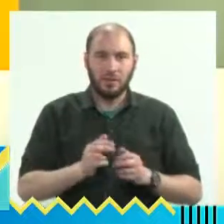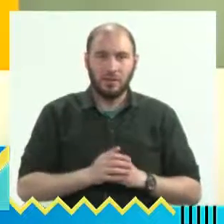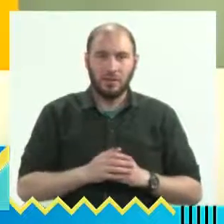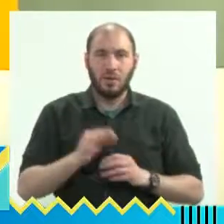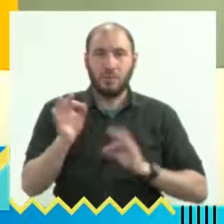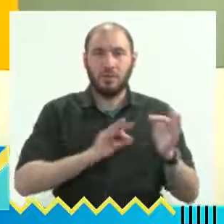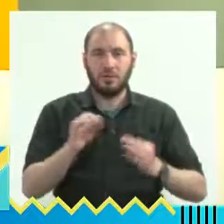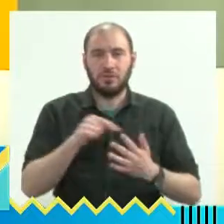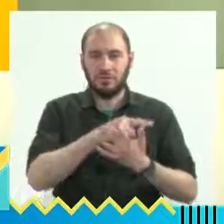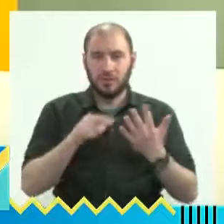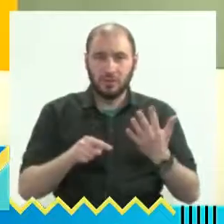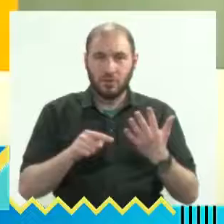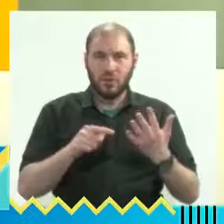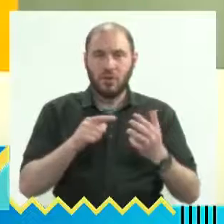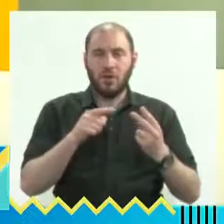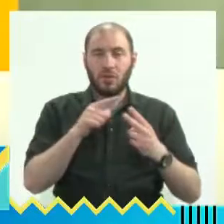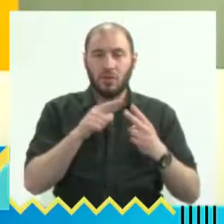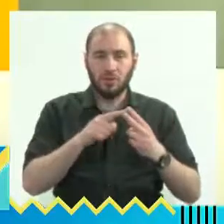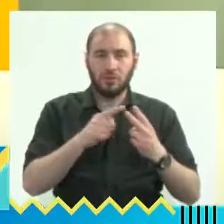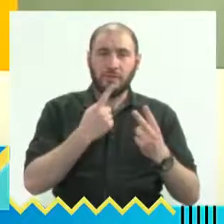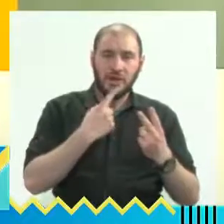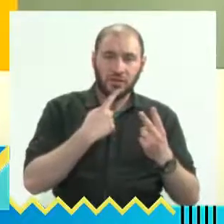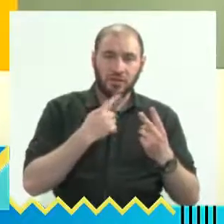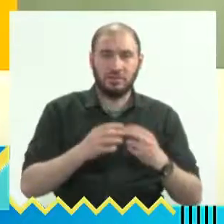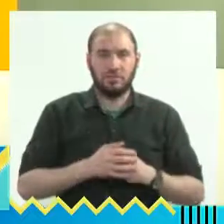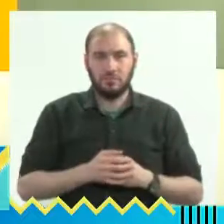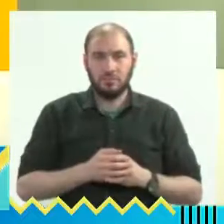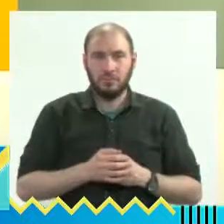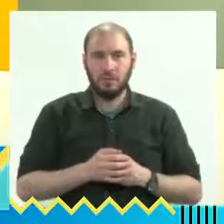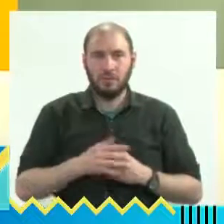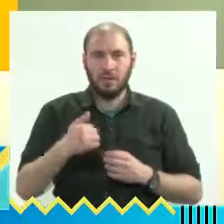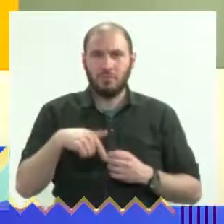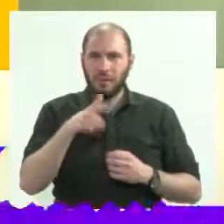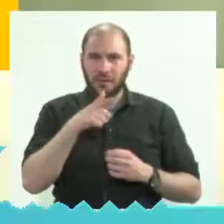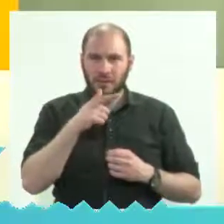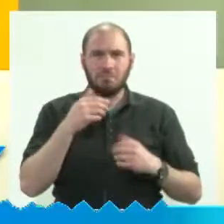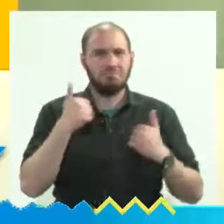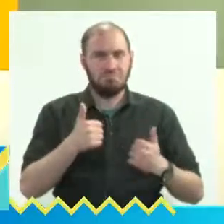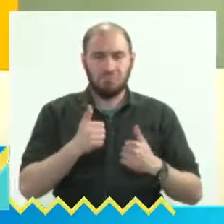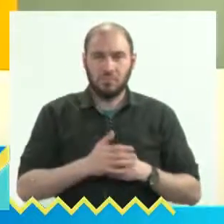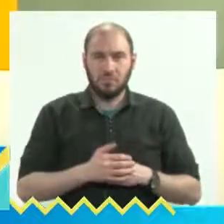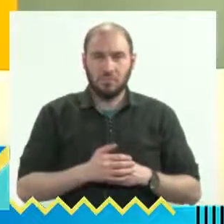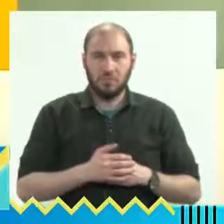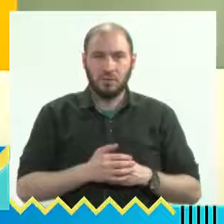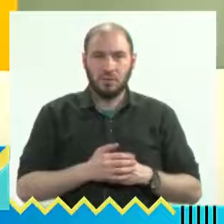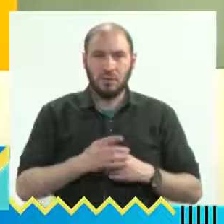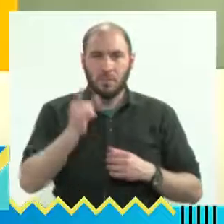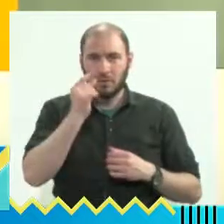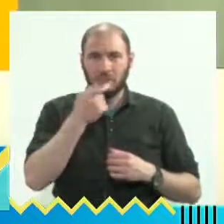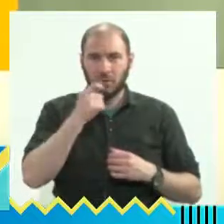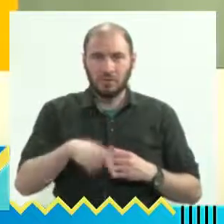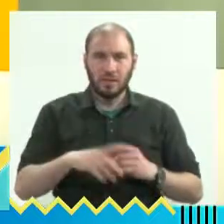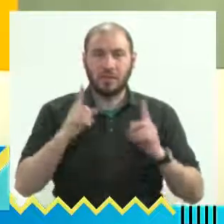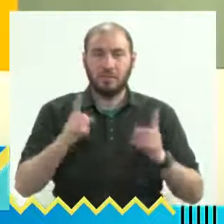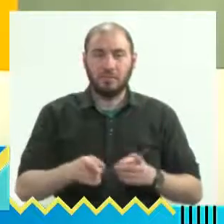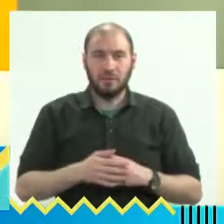5 proyectos, 2 eran de hombres. Y esto me parece que habla bien de la política mendocina.